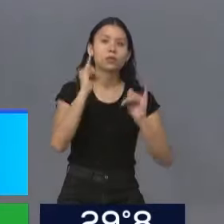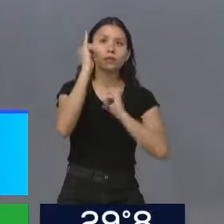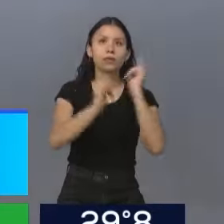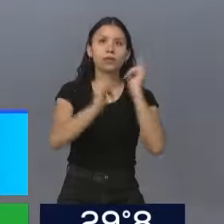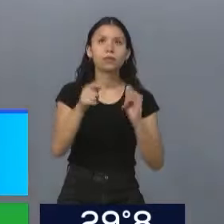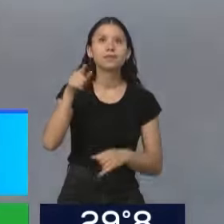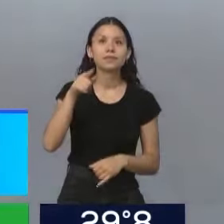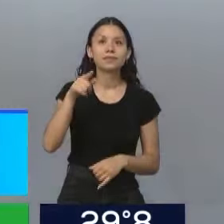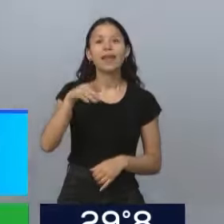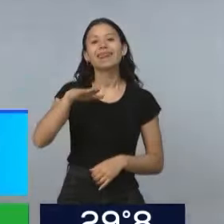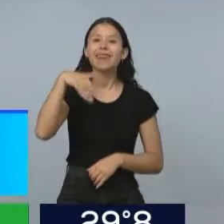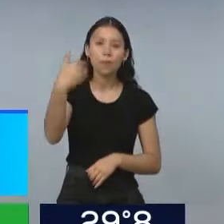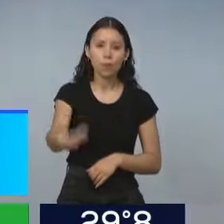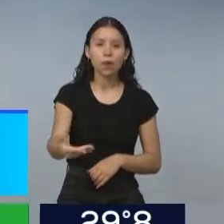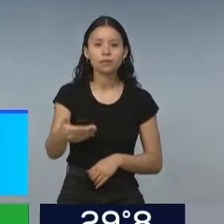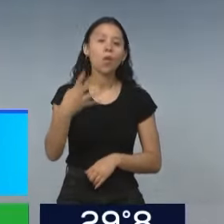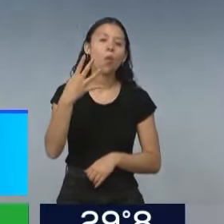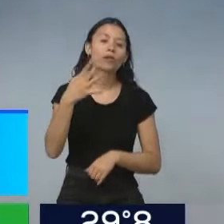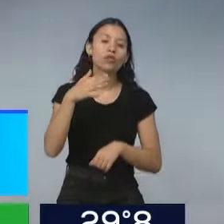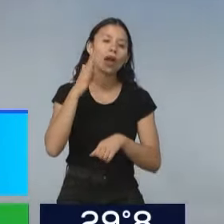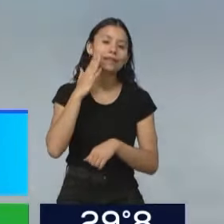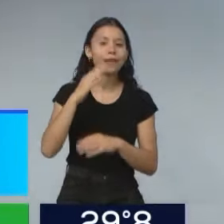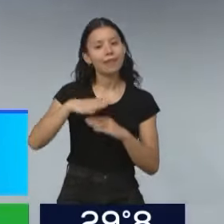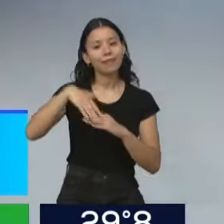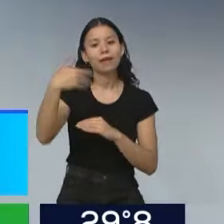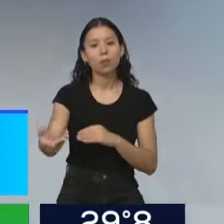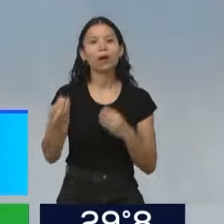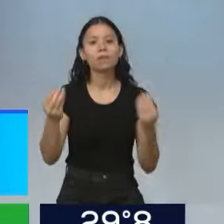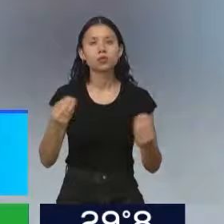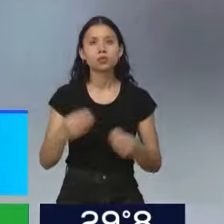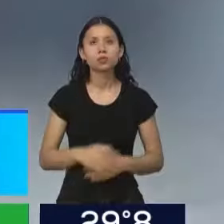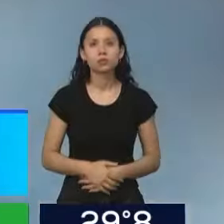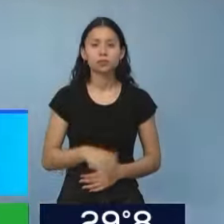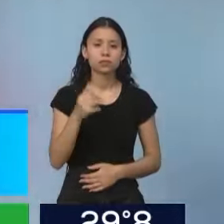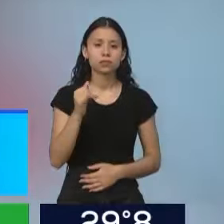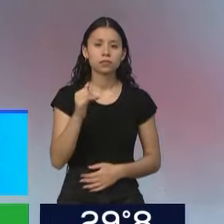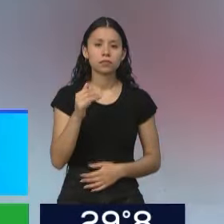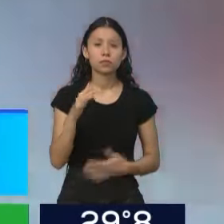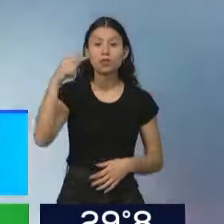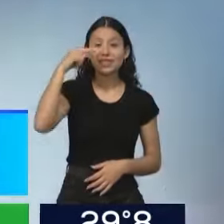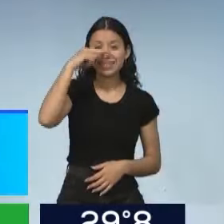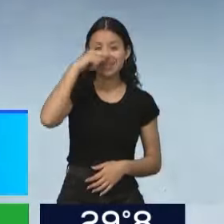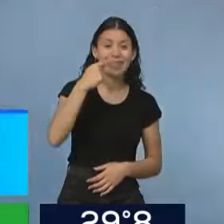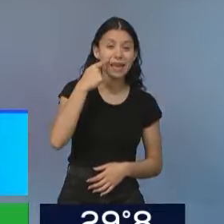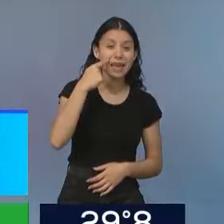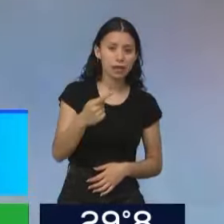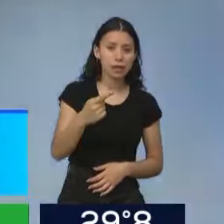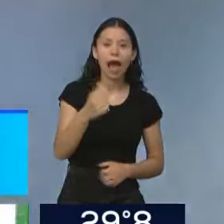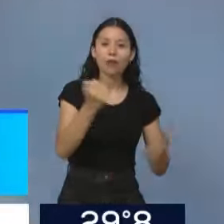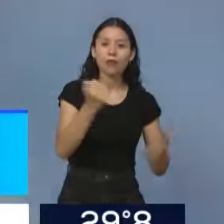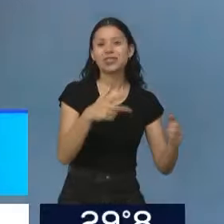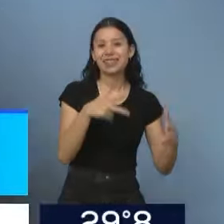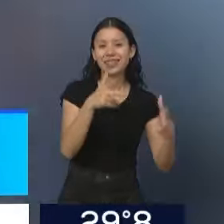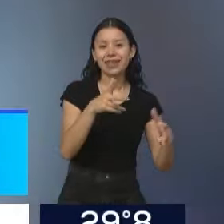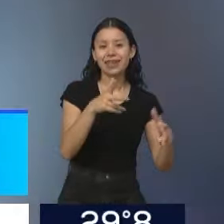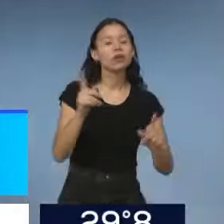Eso más tarde, mira, eso más tarde todavía. Una corrección, recién dije 5.700 autos son personas. Las que ingresaron, 2.700